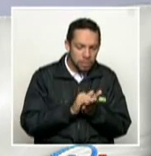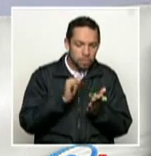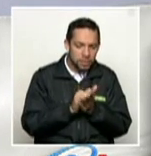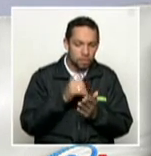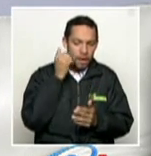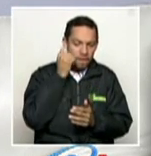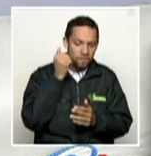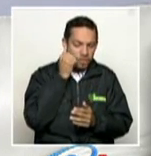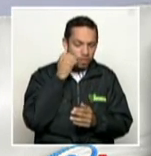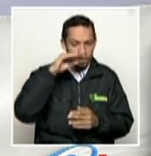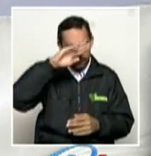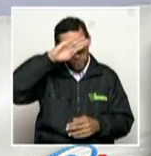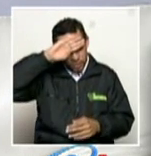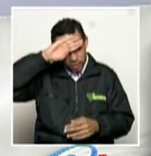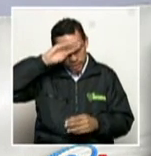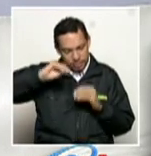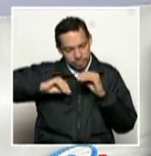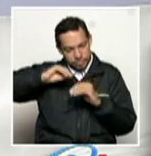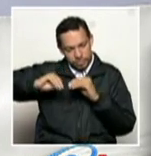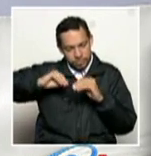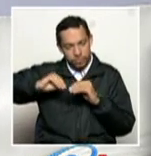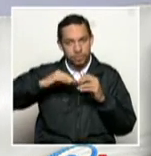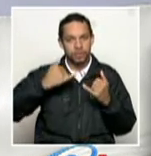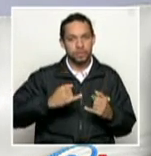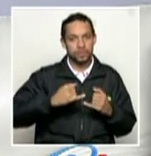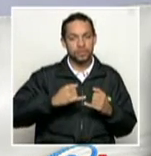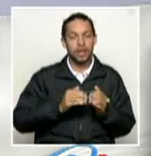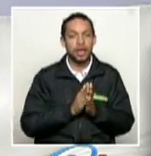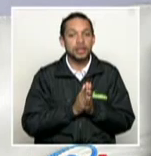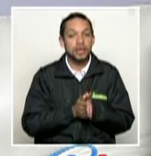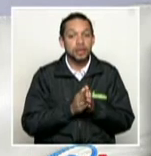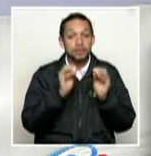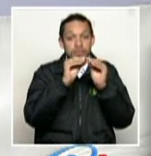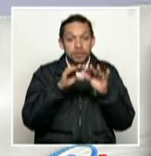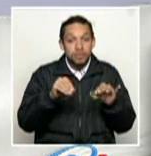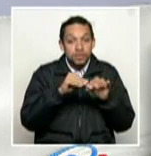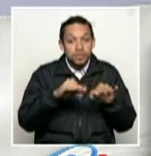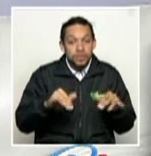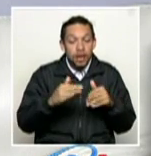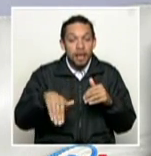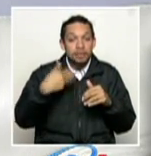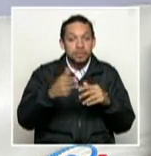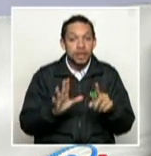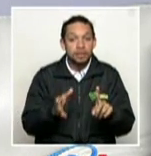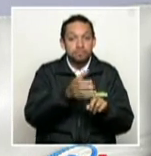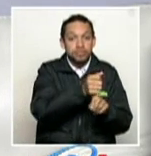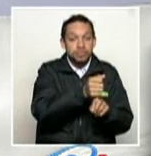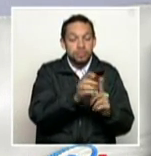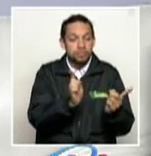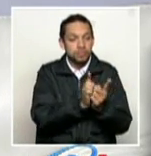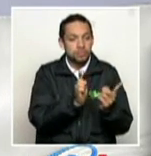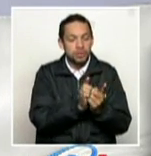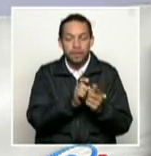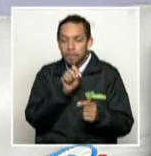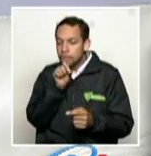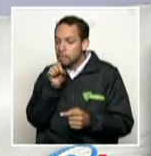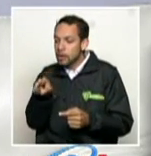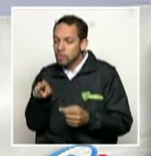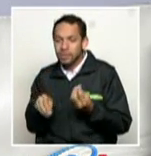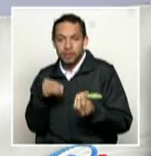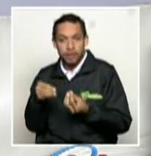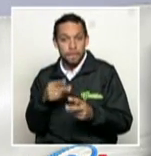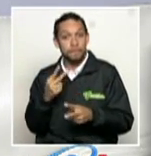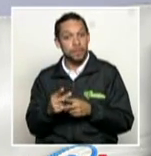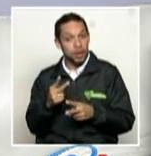problema ahora es que pues yo siete otra vez y se la mandaron que es que para diciembre, entonces estoy preocupada. Quiero preguntarle al doctor si eso